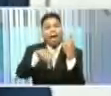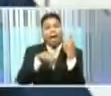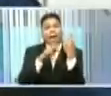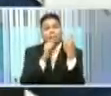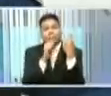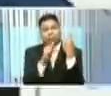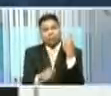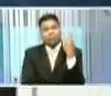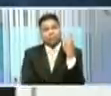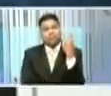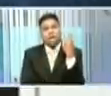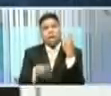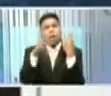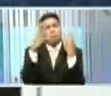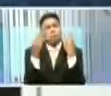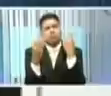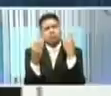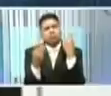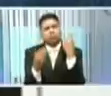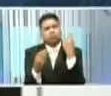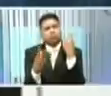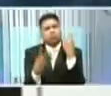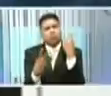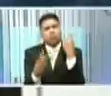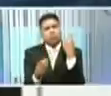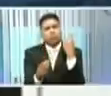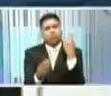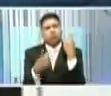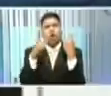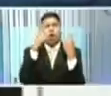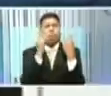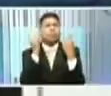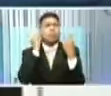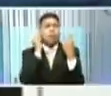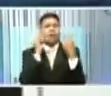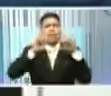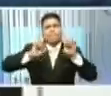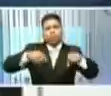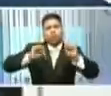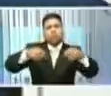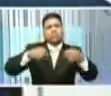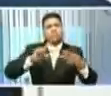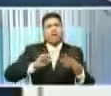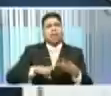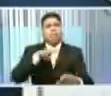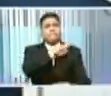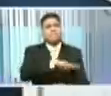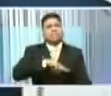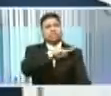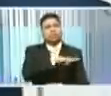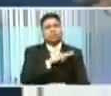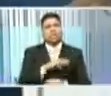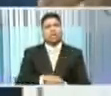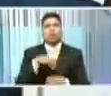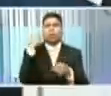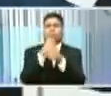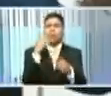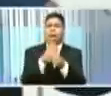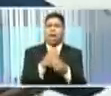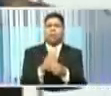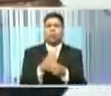Son miles y miles que han pasado, mujeres, motorizados, misioneros,